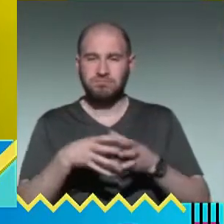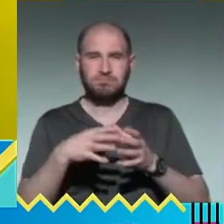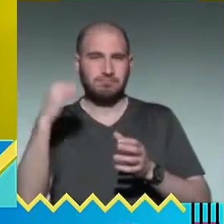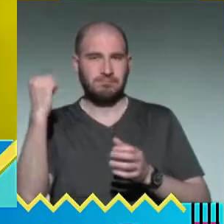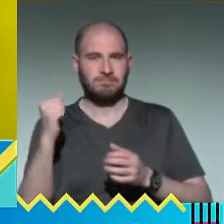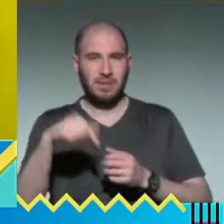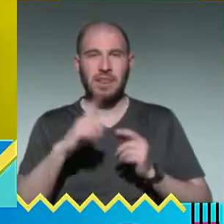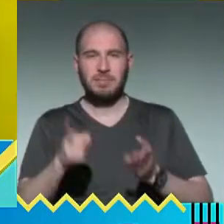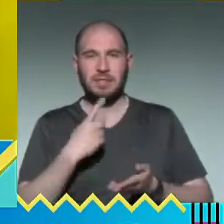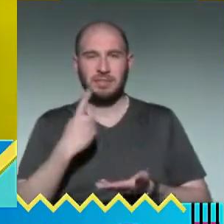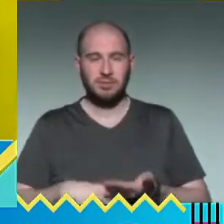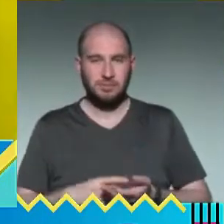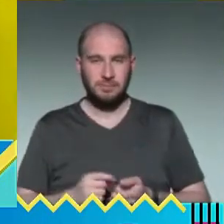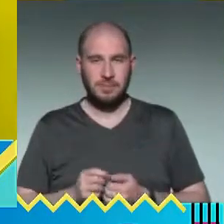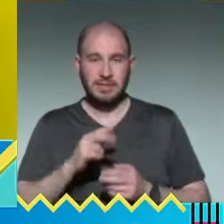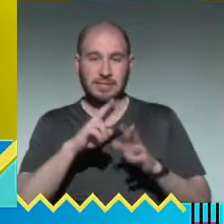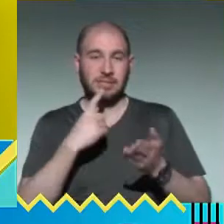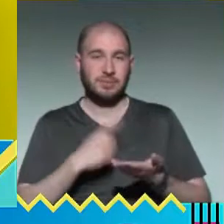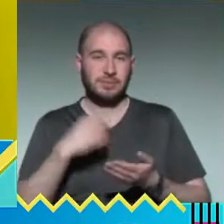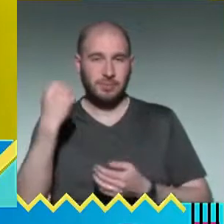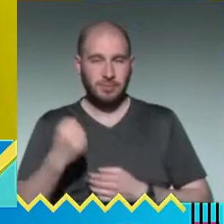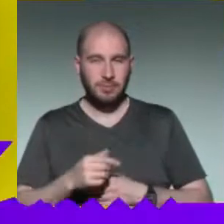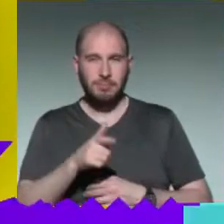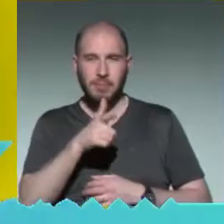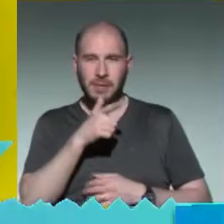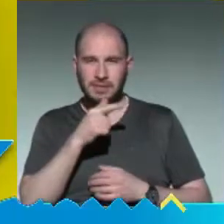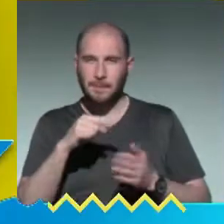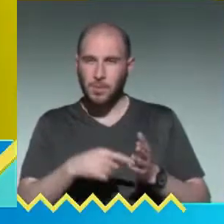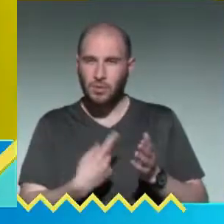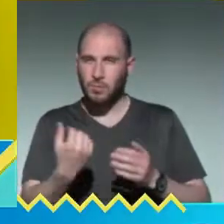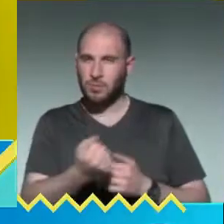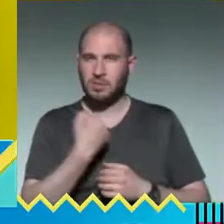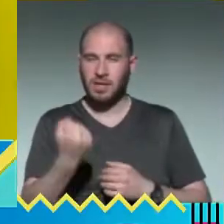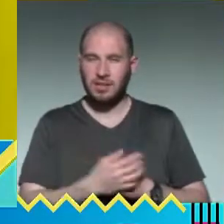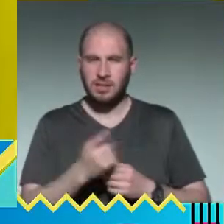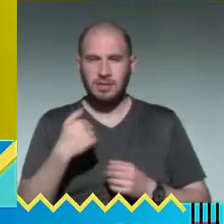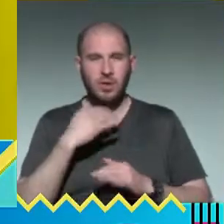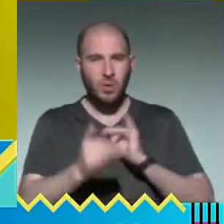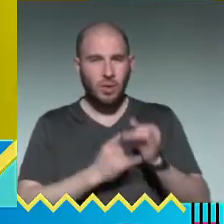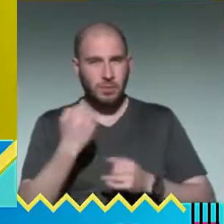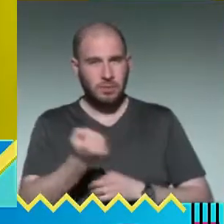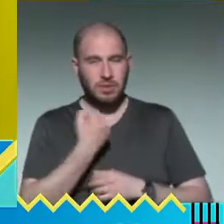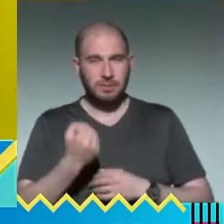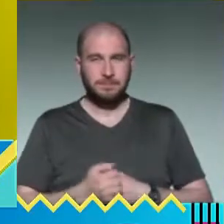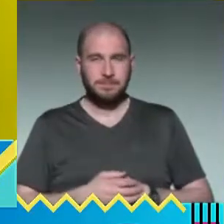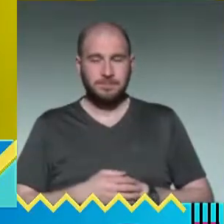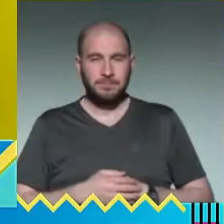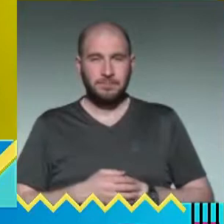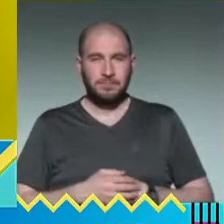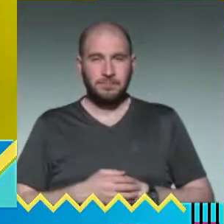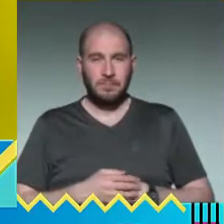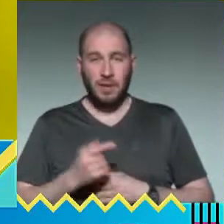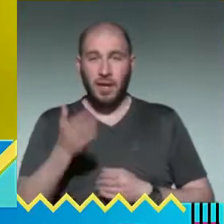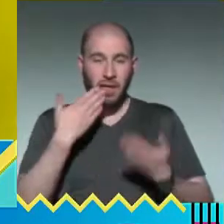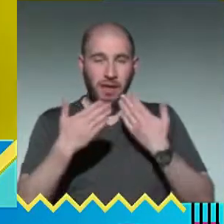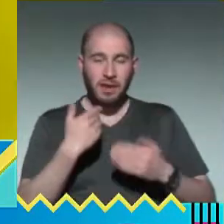económico y a las decisiones económicas. Me parece que un punto muy importante que yo rescato es que, digamos, lo hablábamos